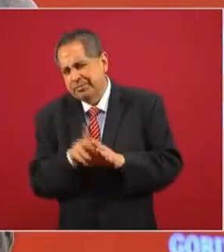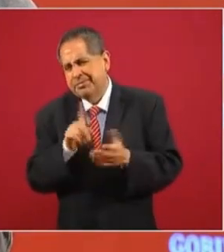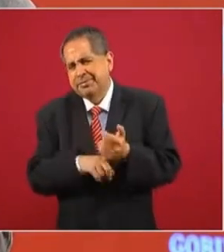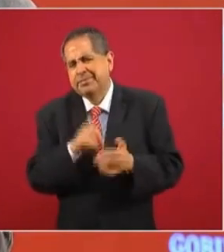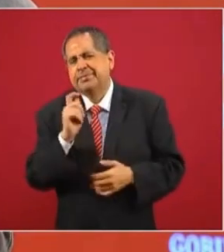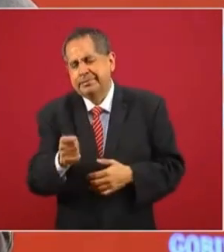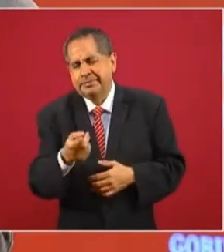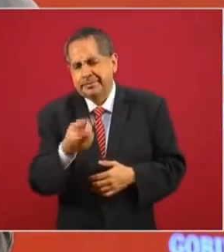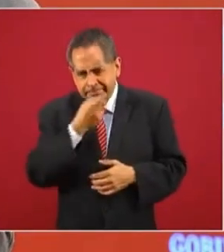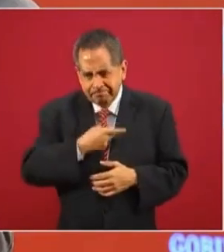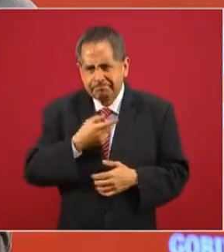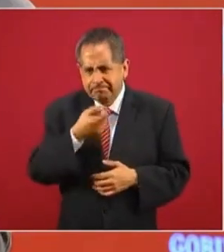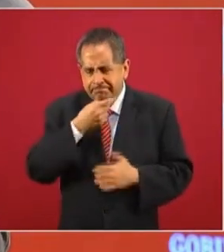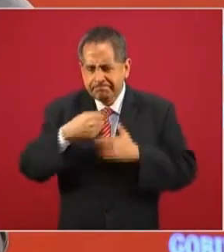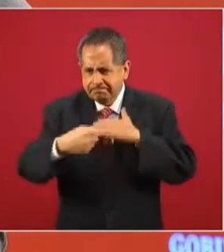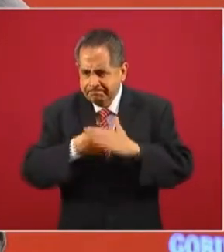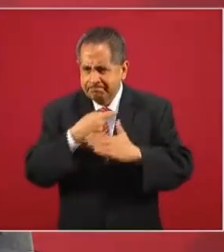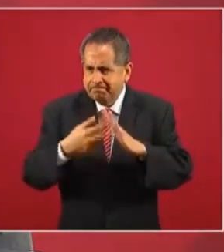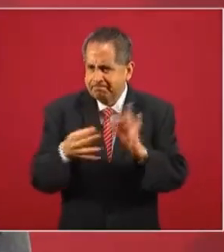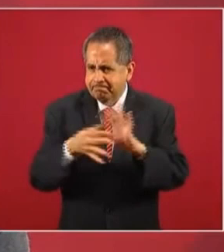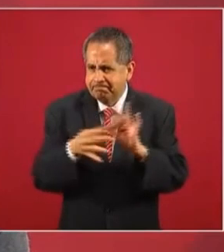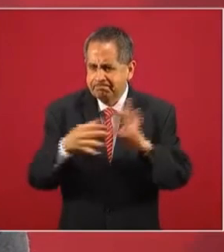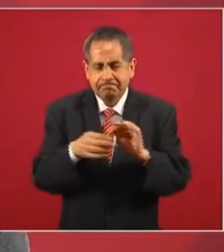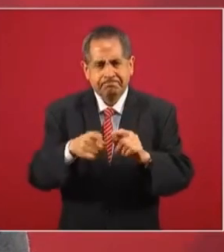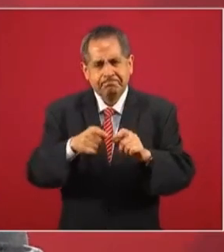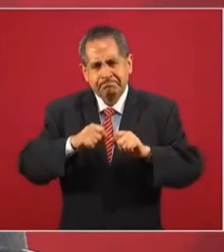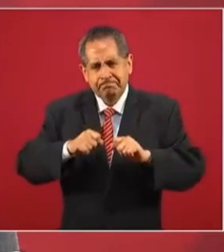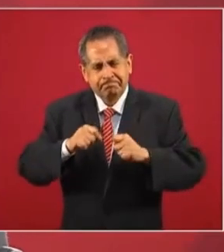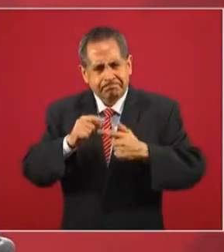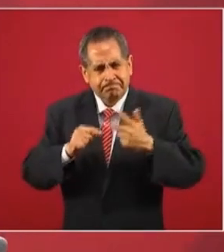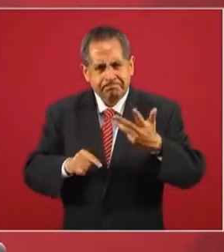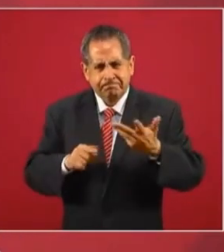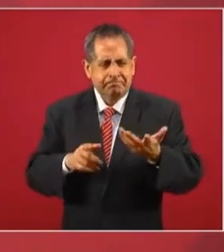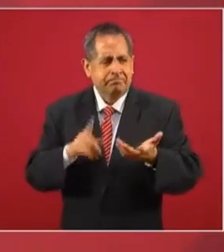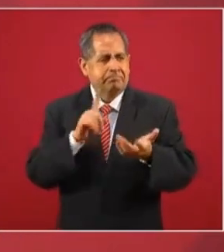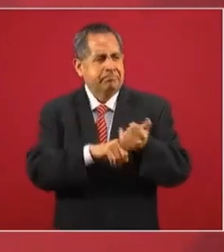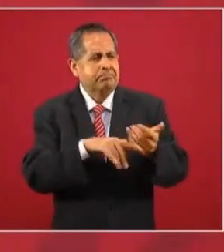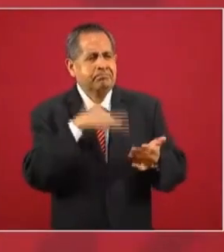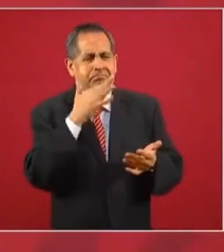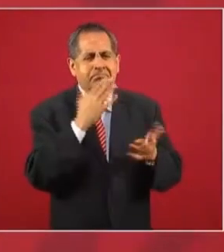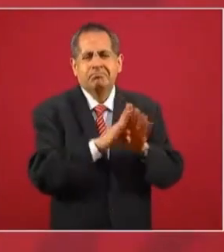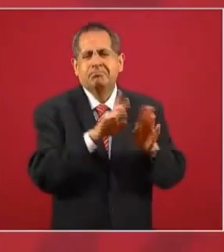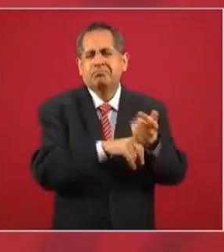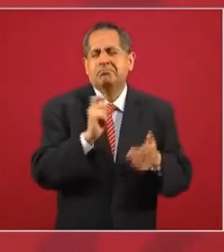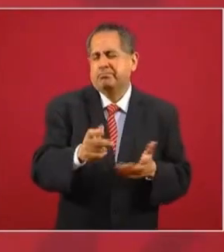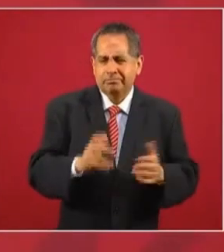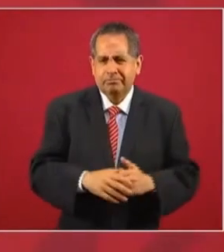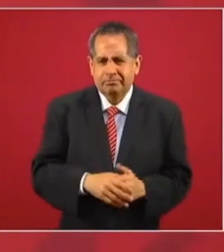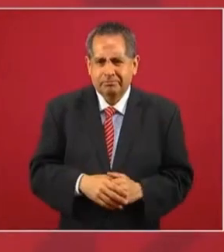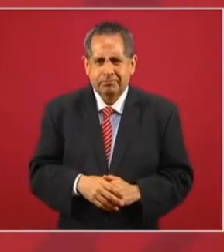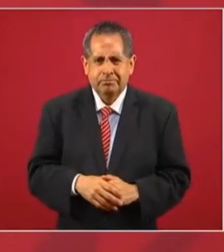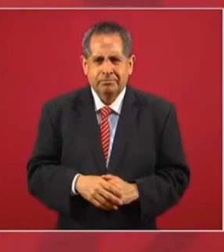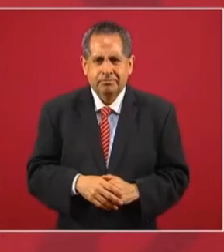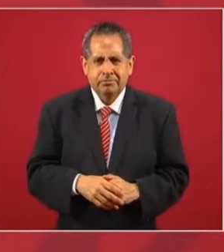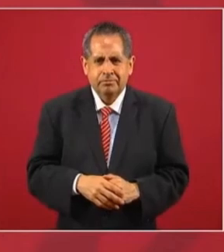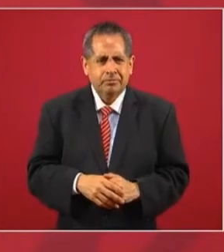cómo eran estas tranzas, para decirlo de manera colonial.